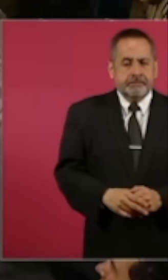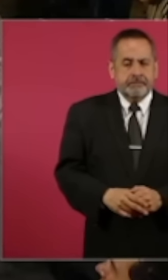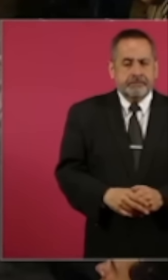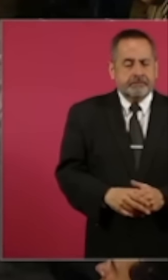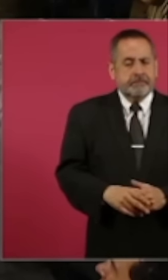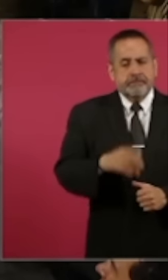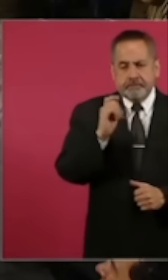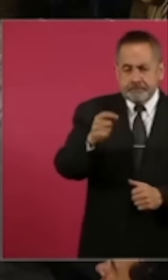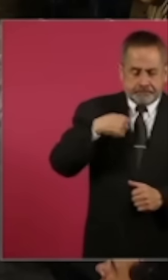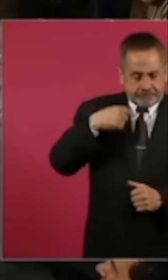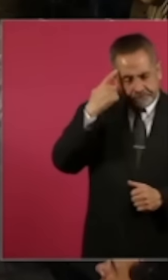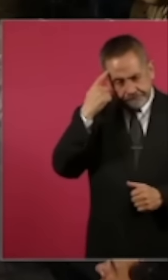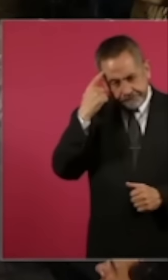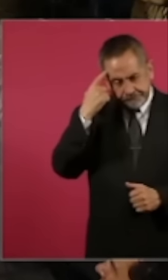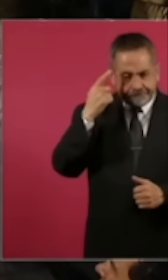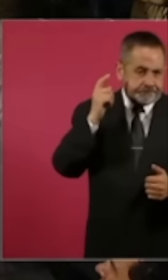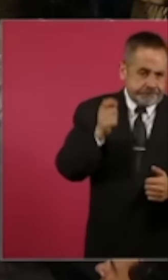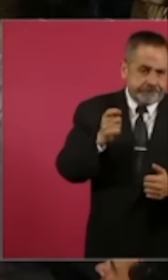yo tengo que proponer